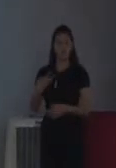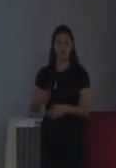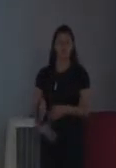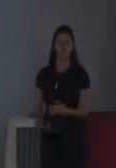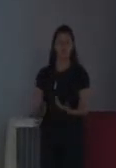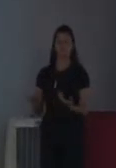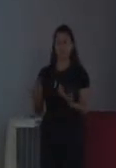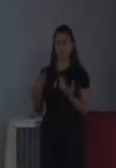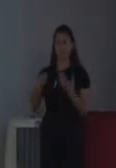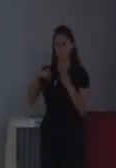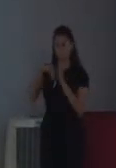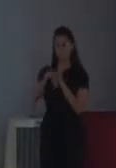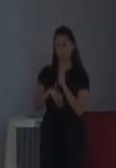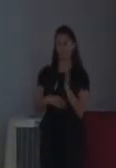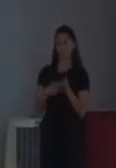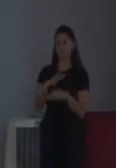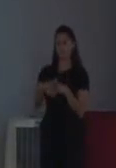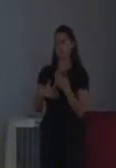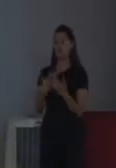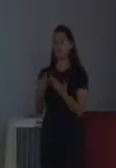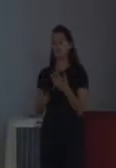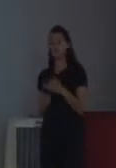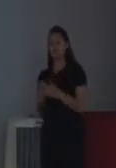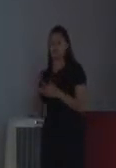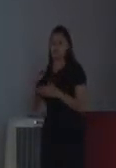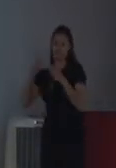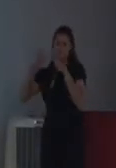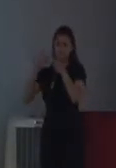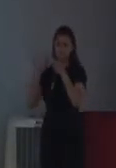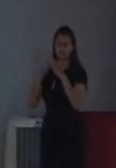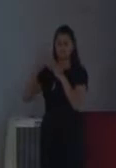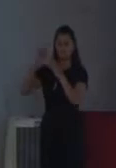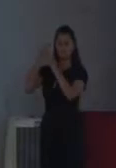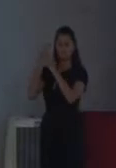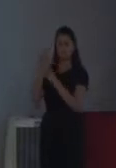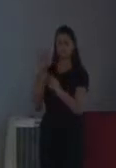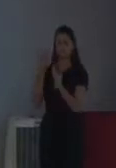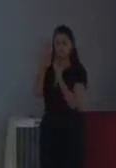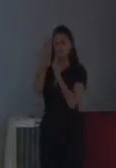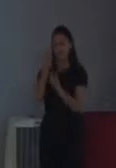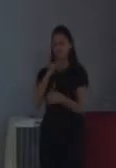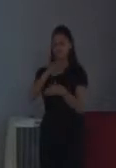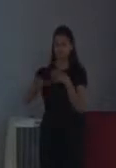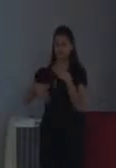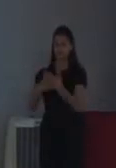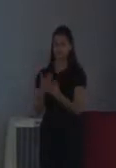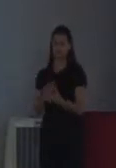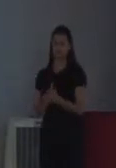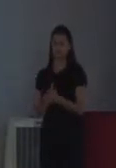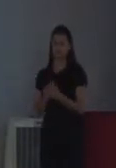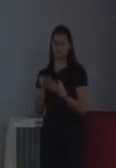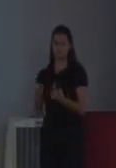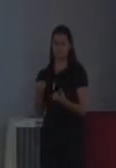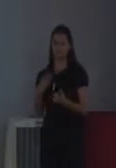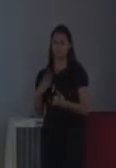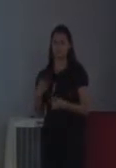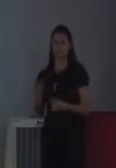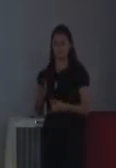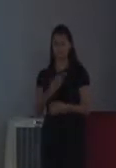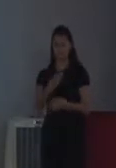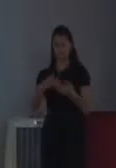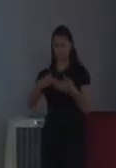ética, de la moral, viene de casa, los principios, los valores. Entonces, si nosotros empezamos